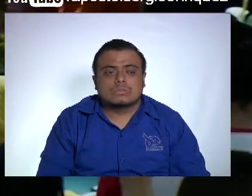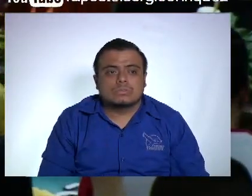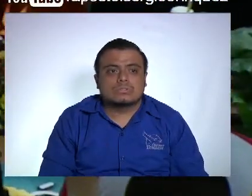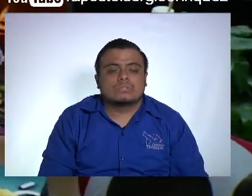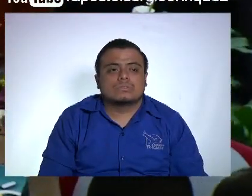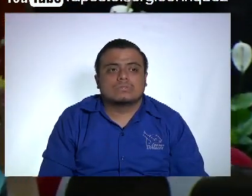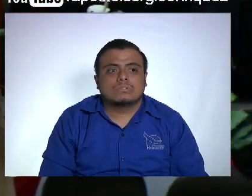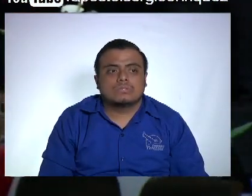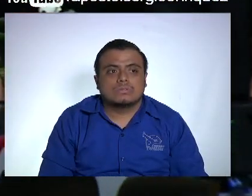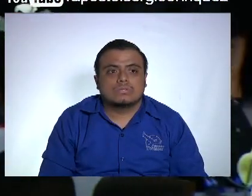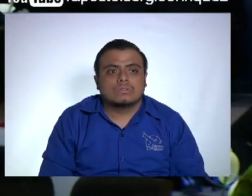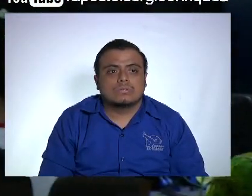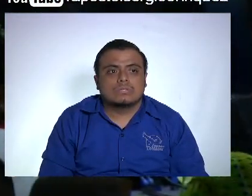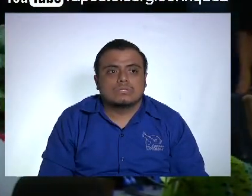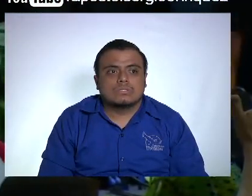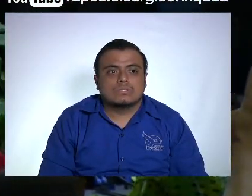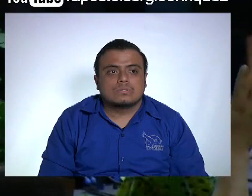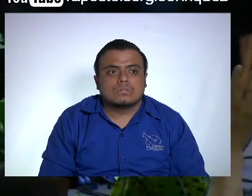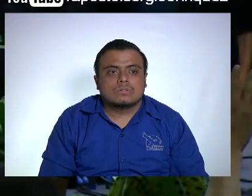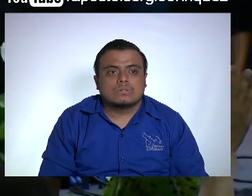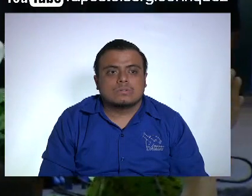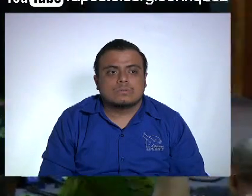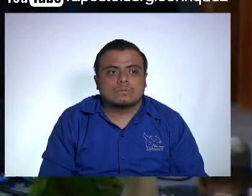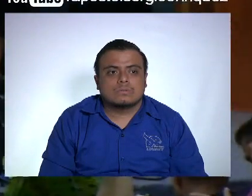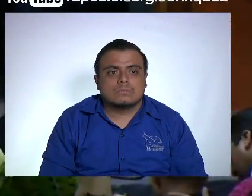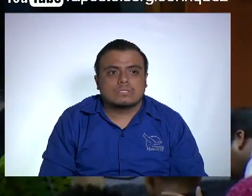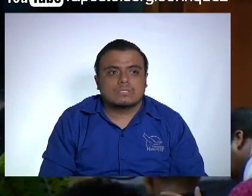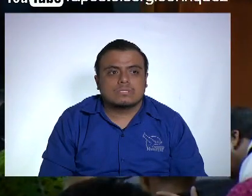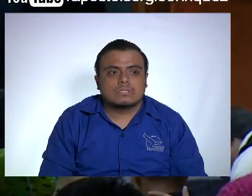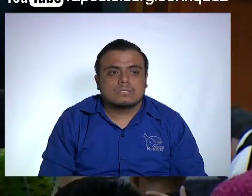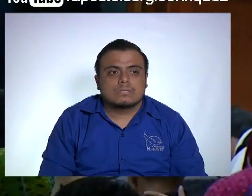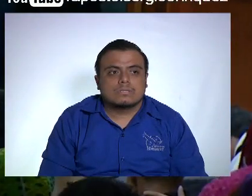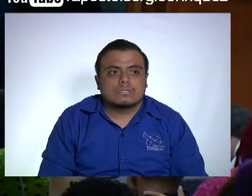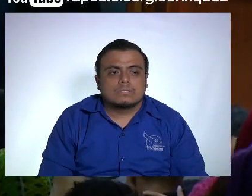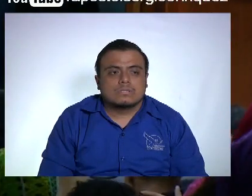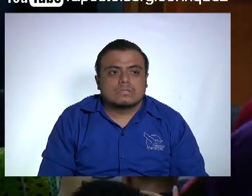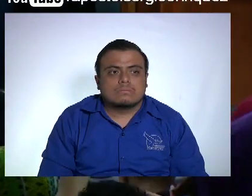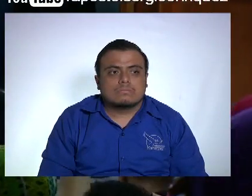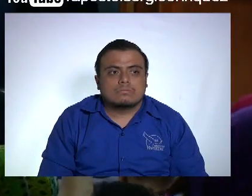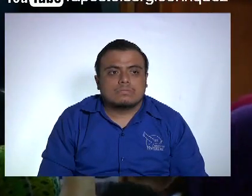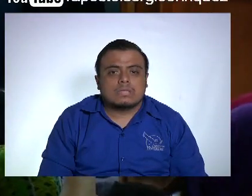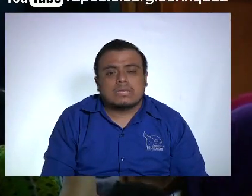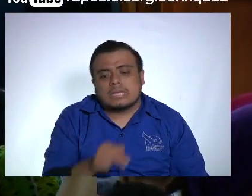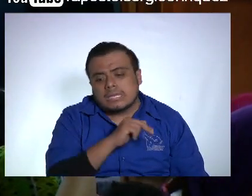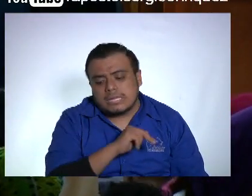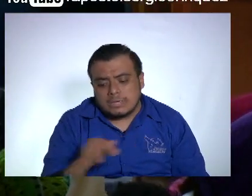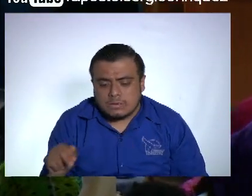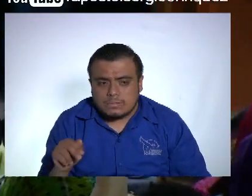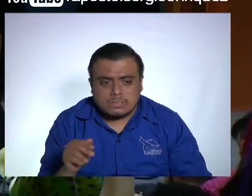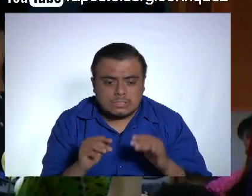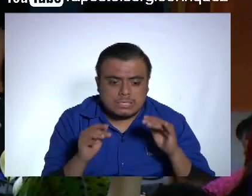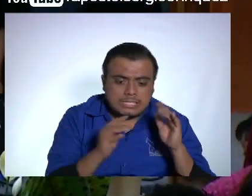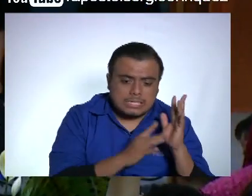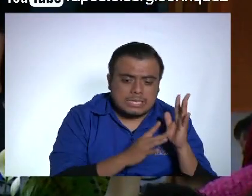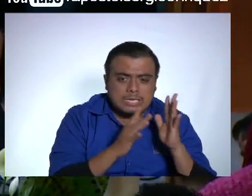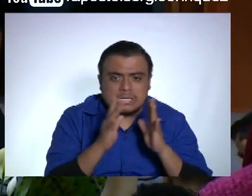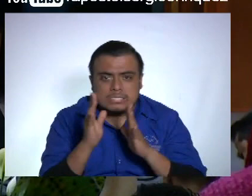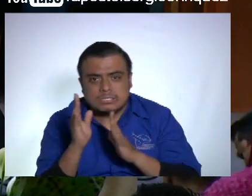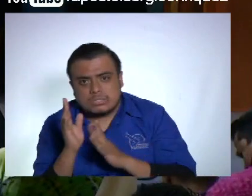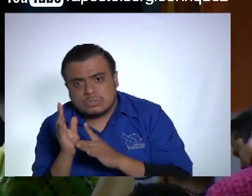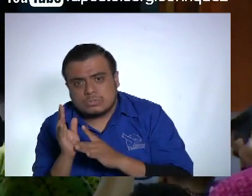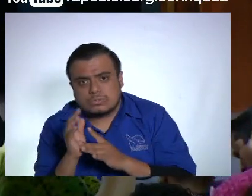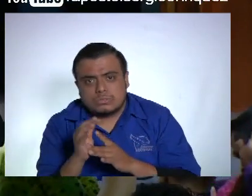Oh, Rabastaira, Kendakeira, Rabastaira, Rabastaira. En el nombre de Jesús, hermanos